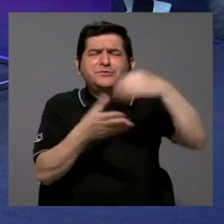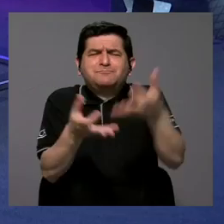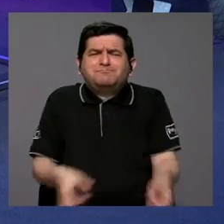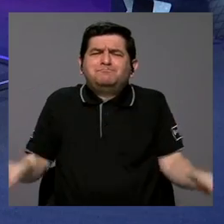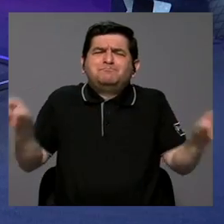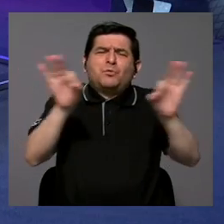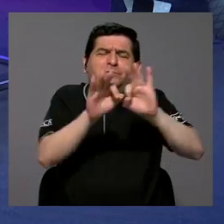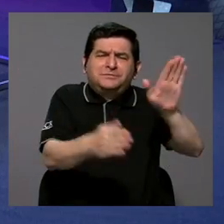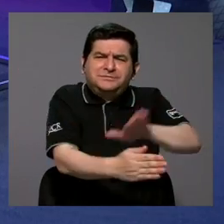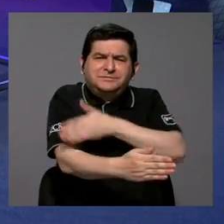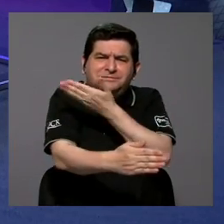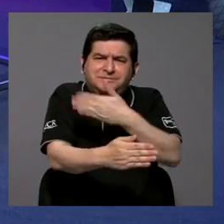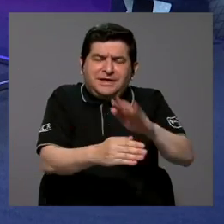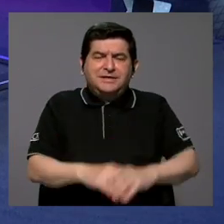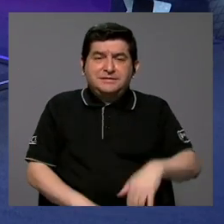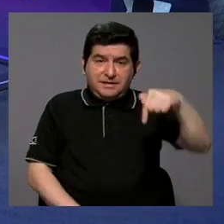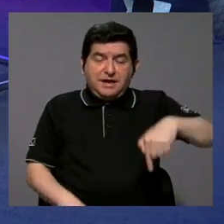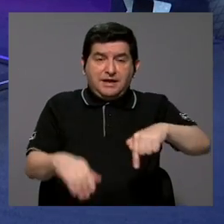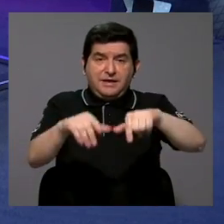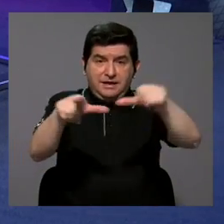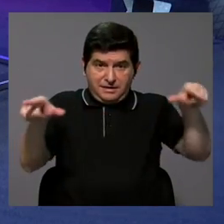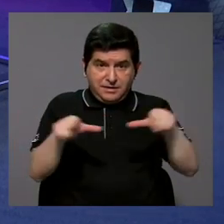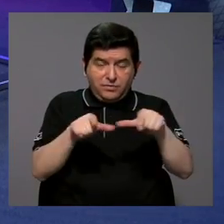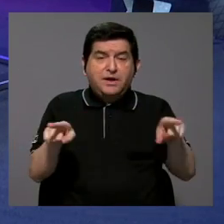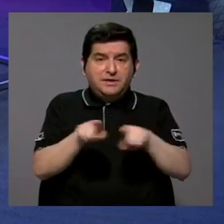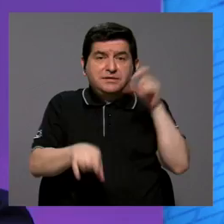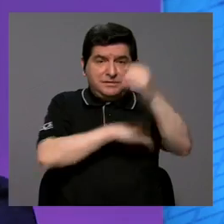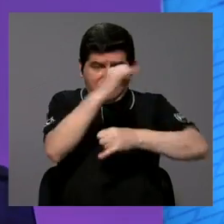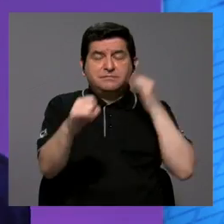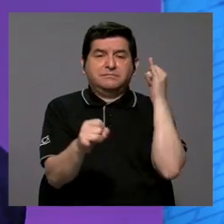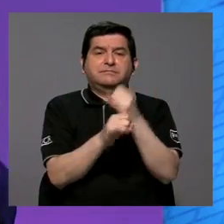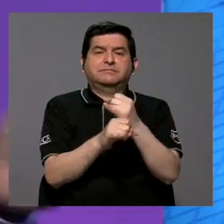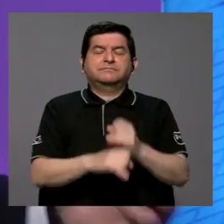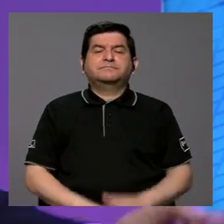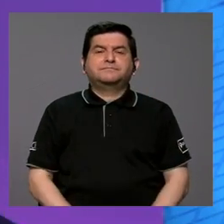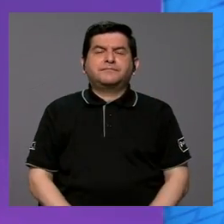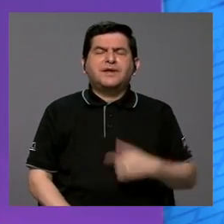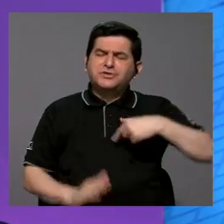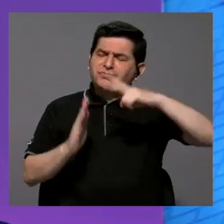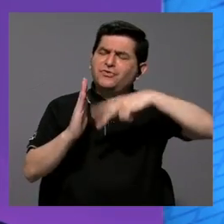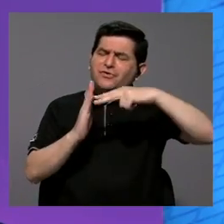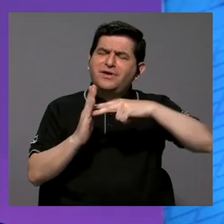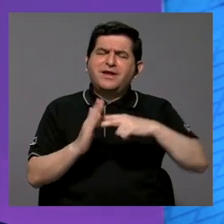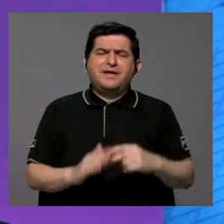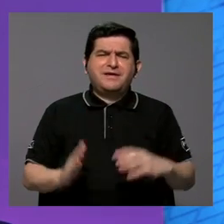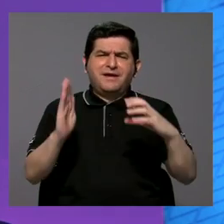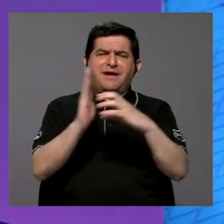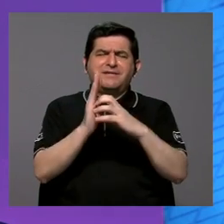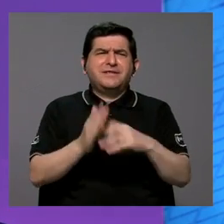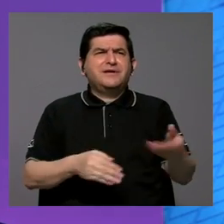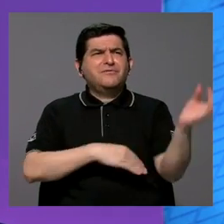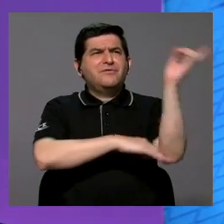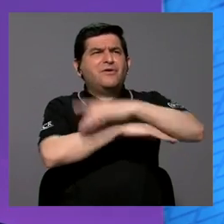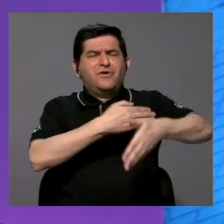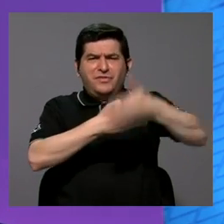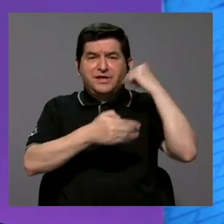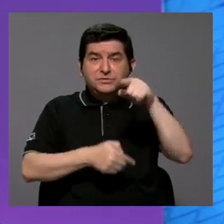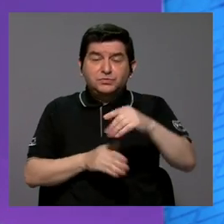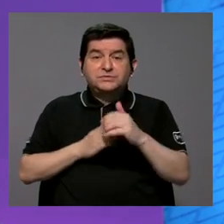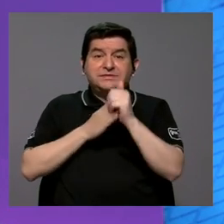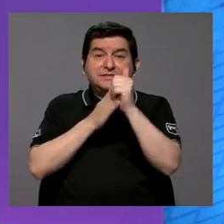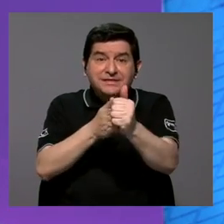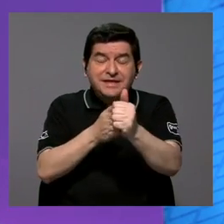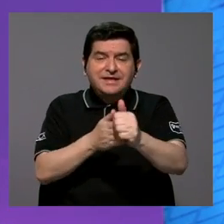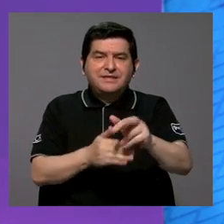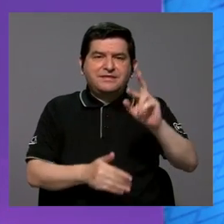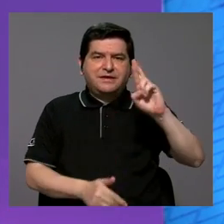hacia la música, tanto localmente como internacionalmente. Por ahí leí un artículo hace algunos días que sos pionero